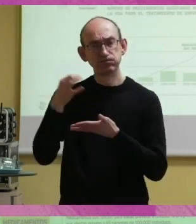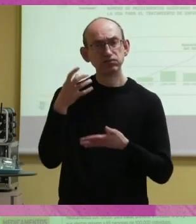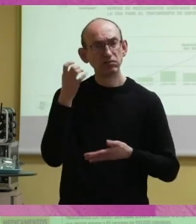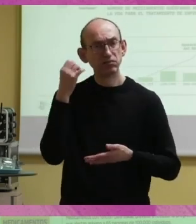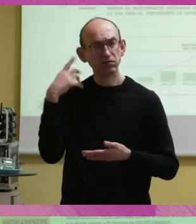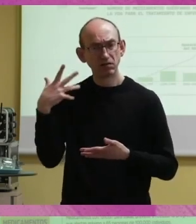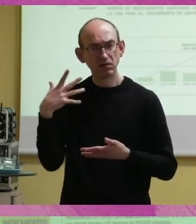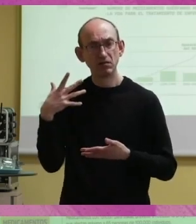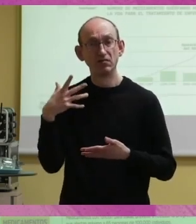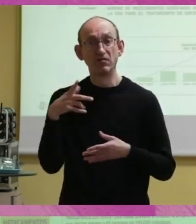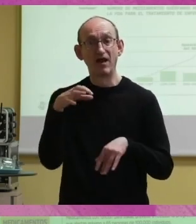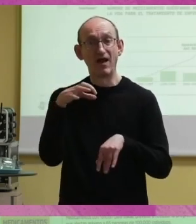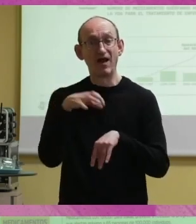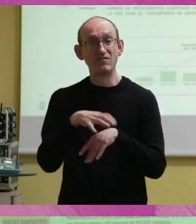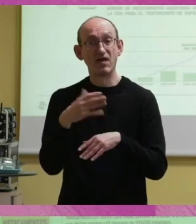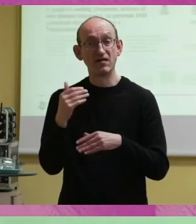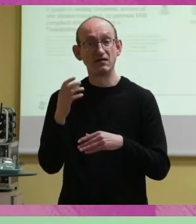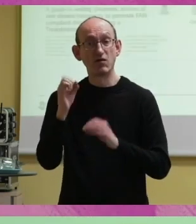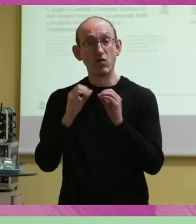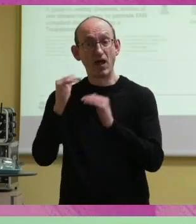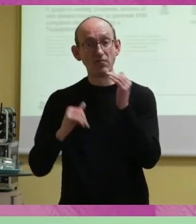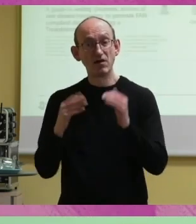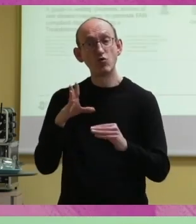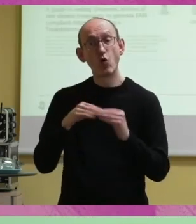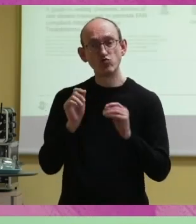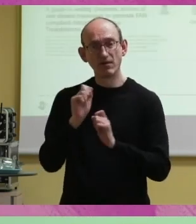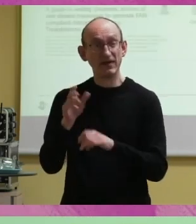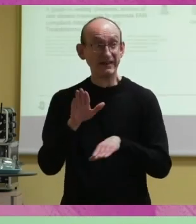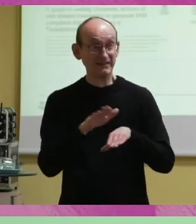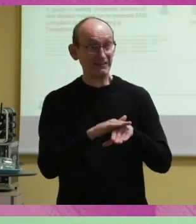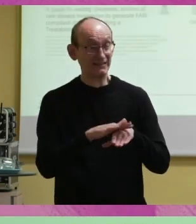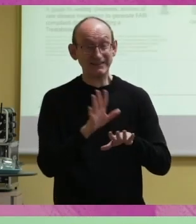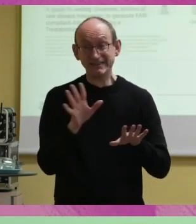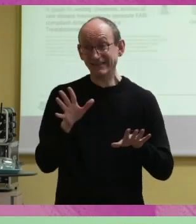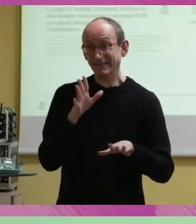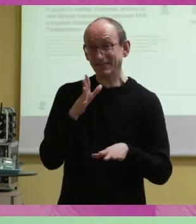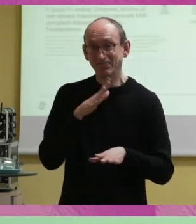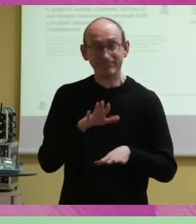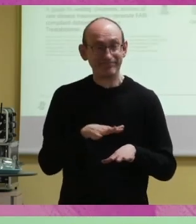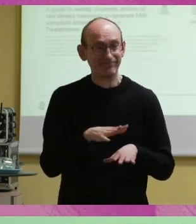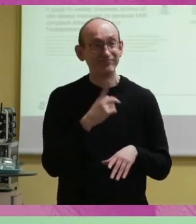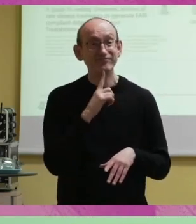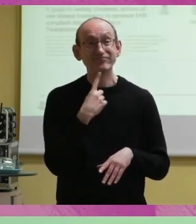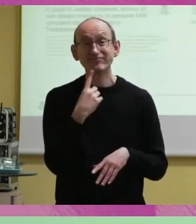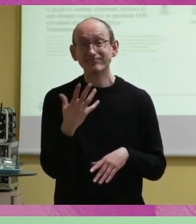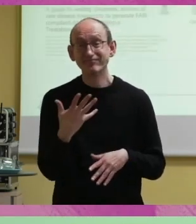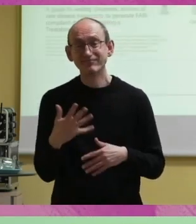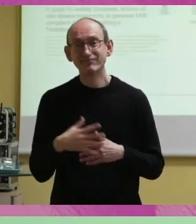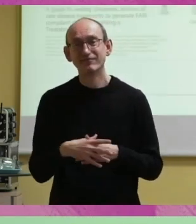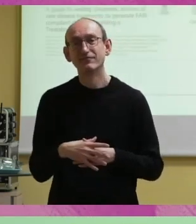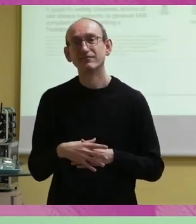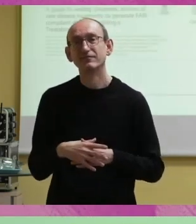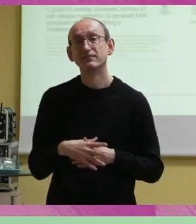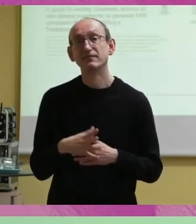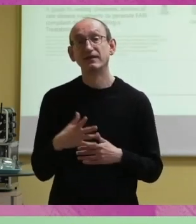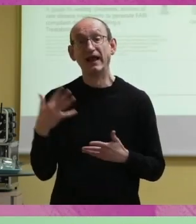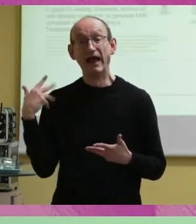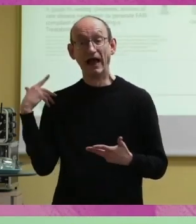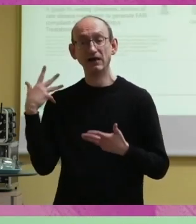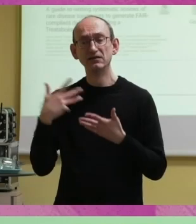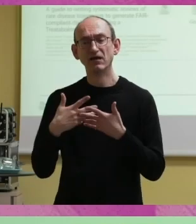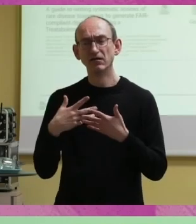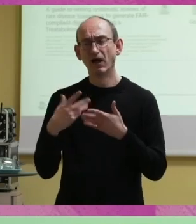las enfermedades minoritarias. Sí, lo sé, perdonar, porque bueno, decía que también es muy importante saber qué se ha hecho hasta la